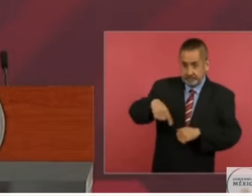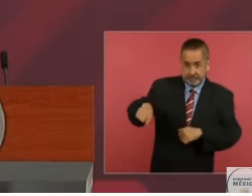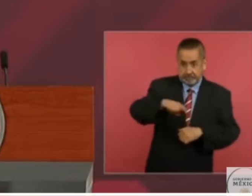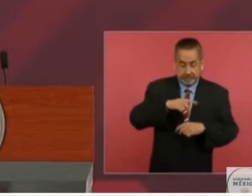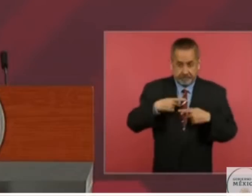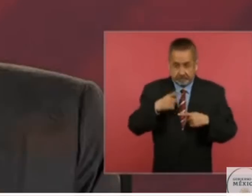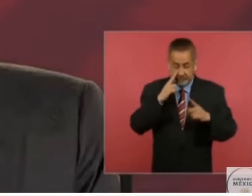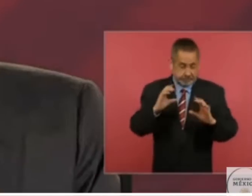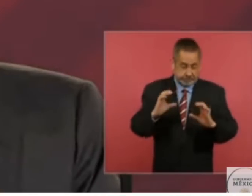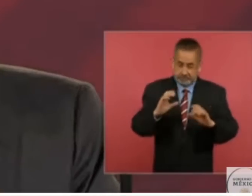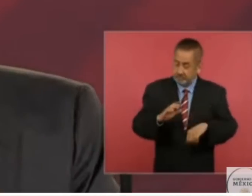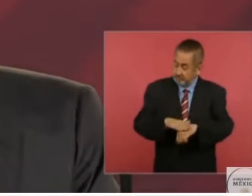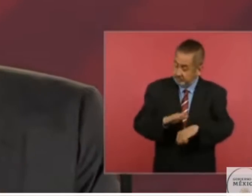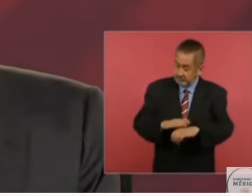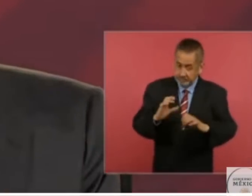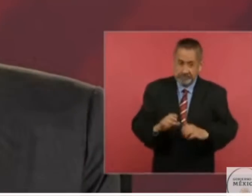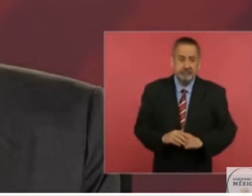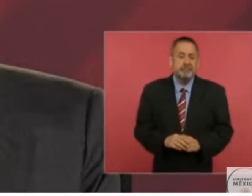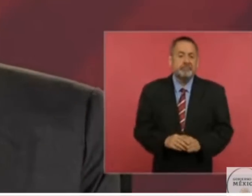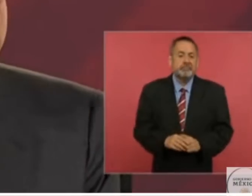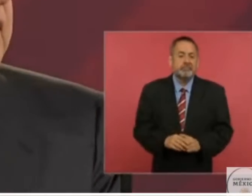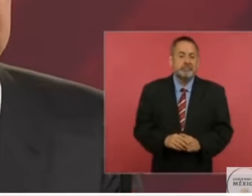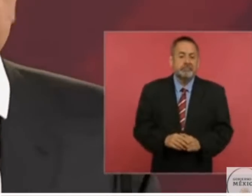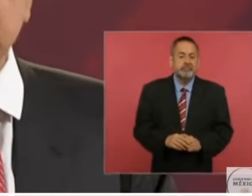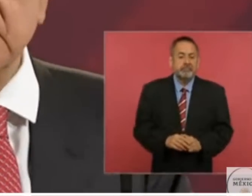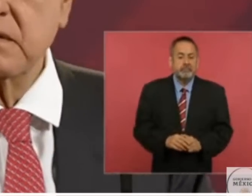Si de por sí hay que estar